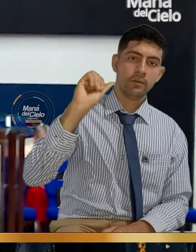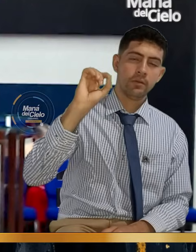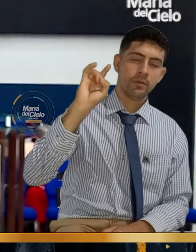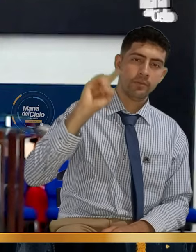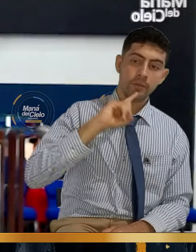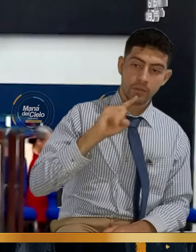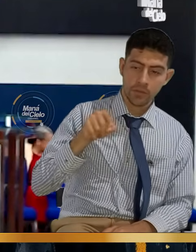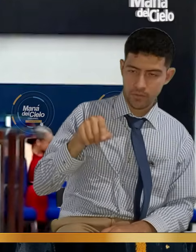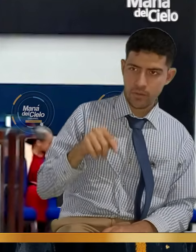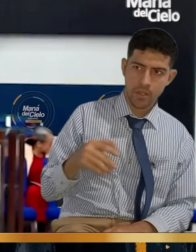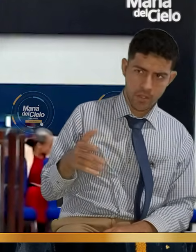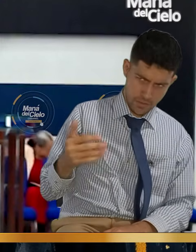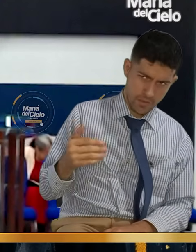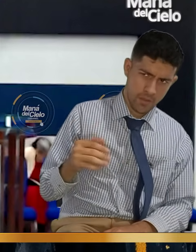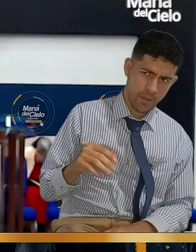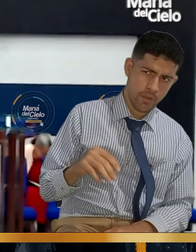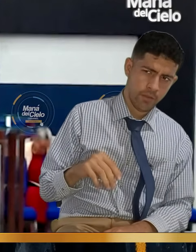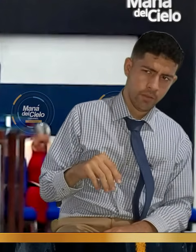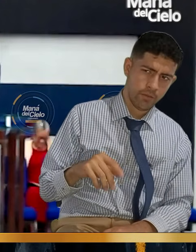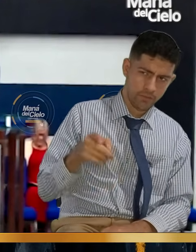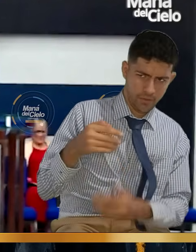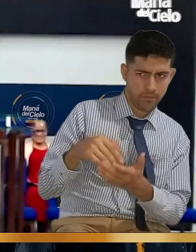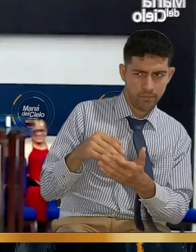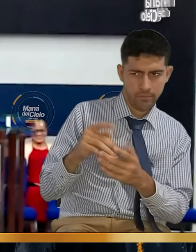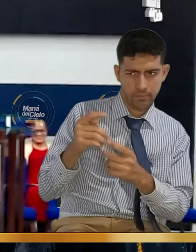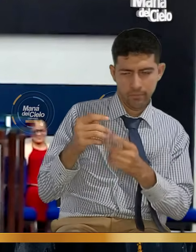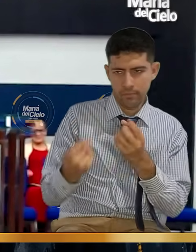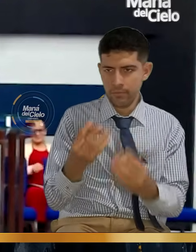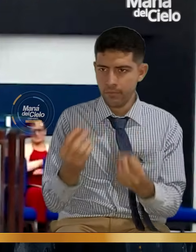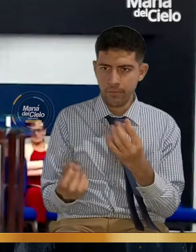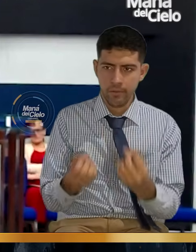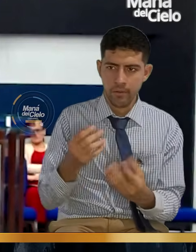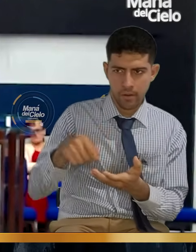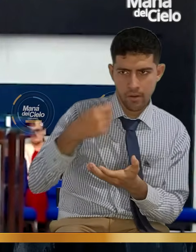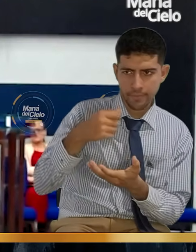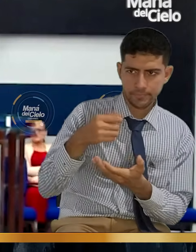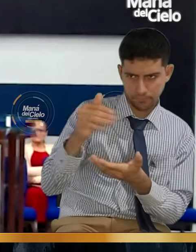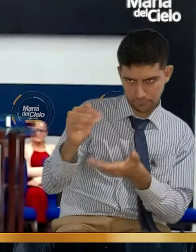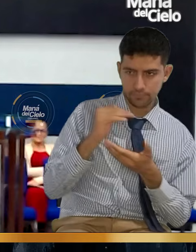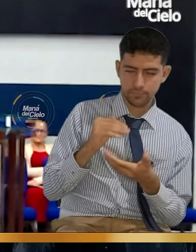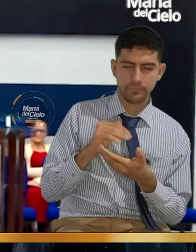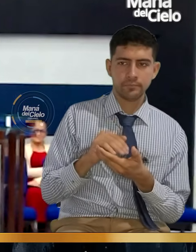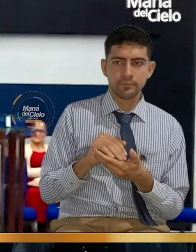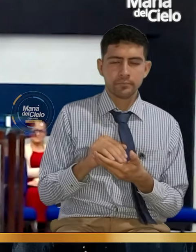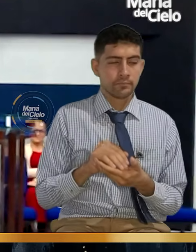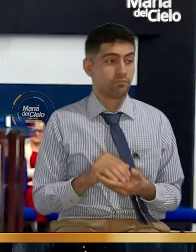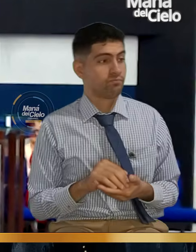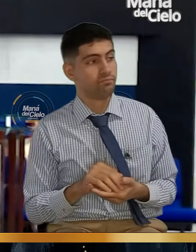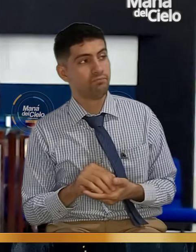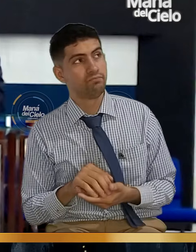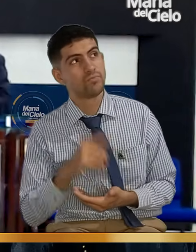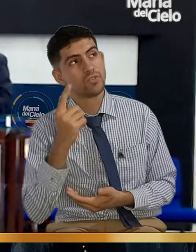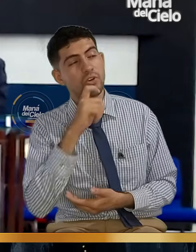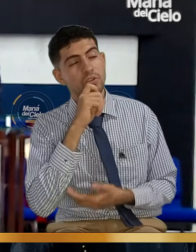Esaú. Y su papá lo tocó y dijo, pero parece que fuera Jacob. Y no, papá, yo soy eso. Ustedes saben pues